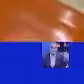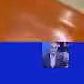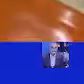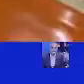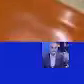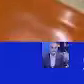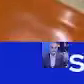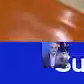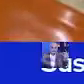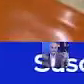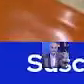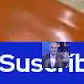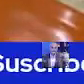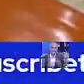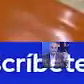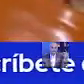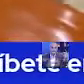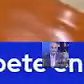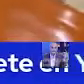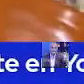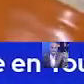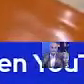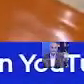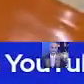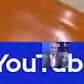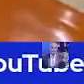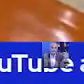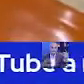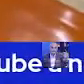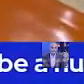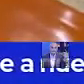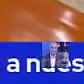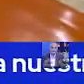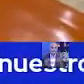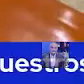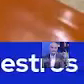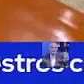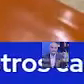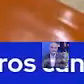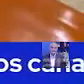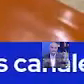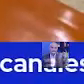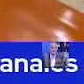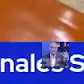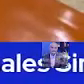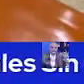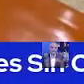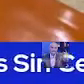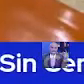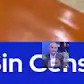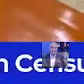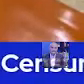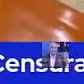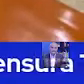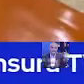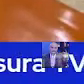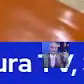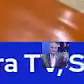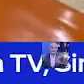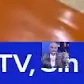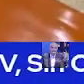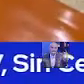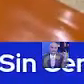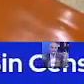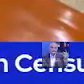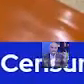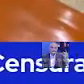Sí claro que sí Gela Muchas gracias Déjenme en estos momentos en las arme a la mesa de de diálogo ofrecerles una